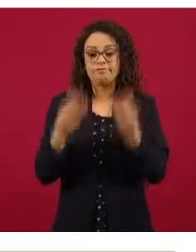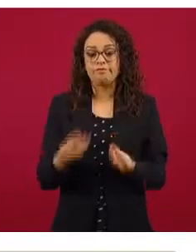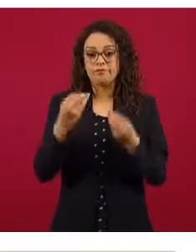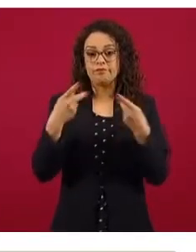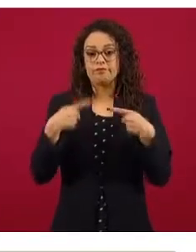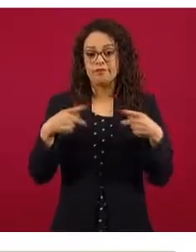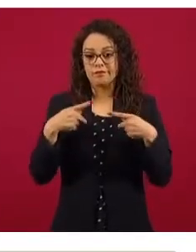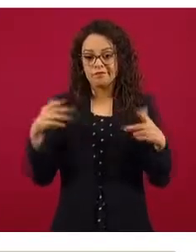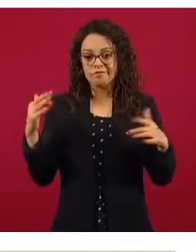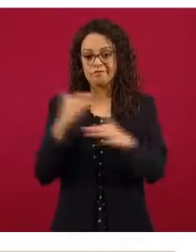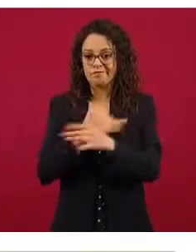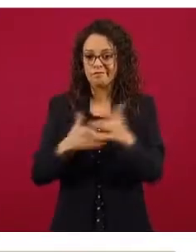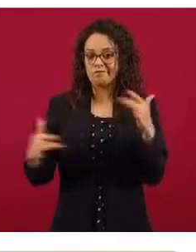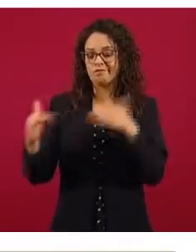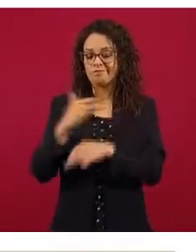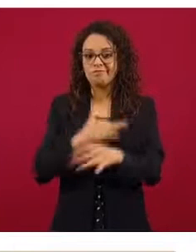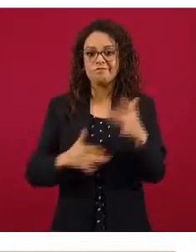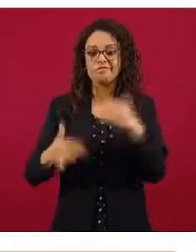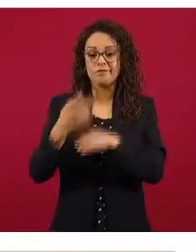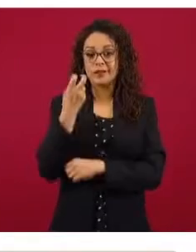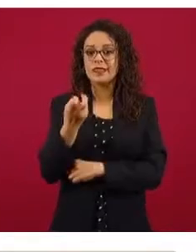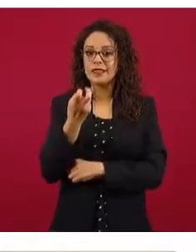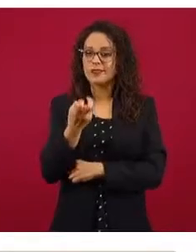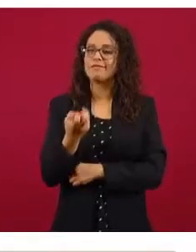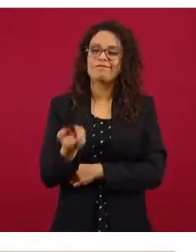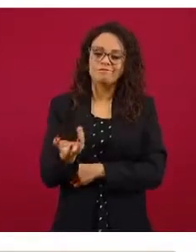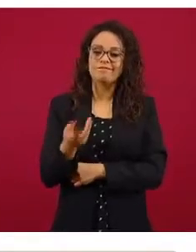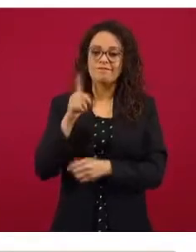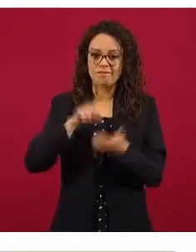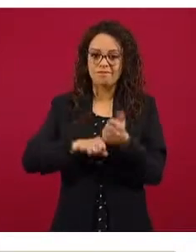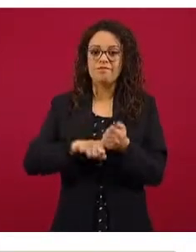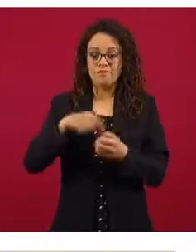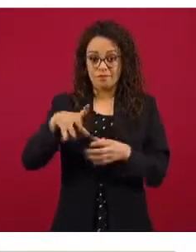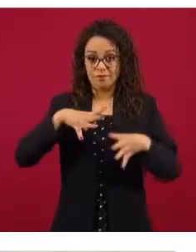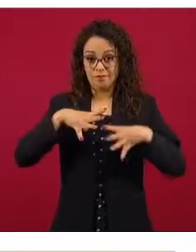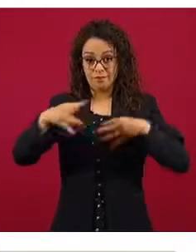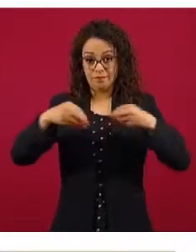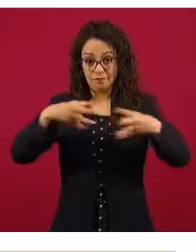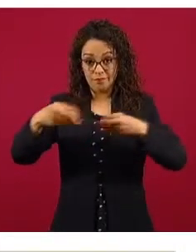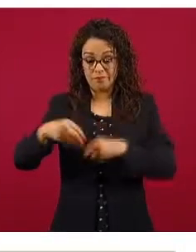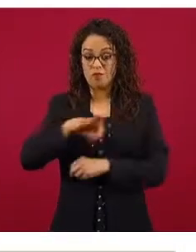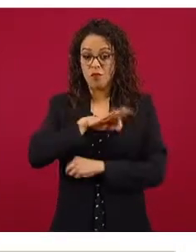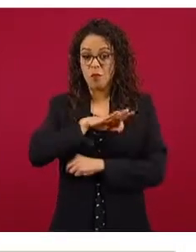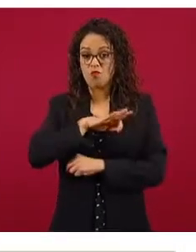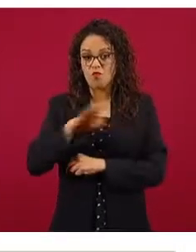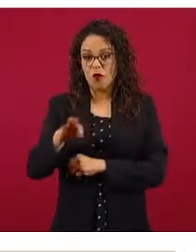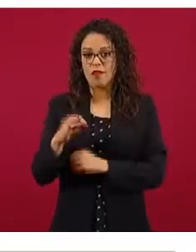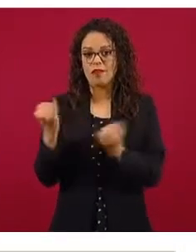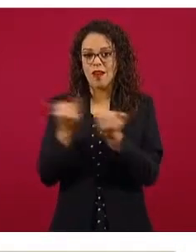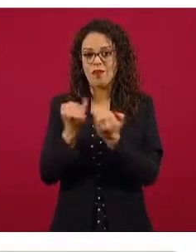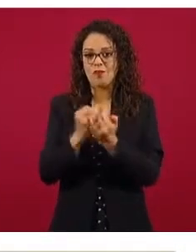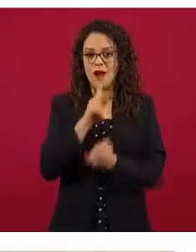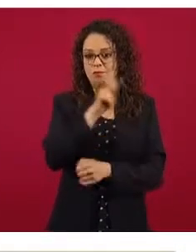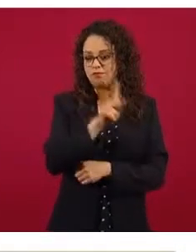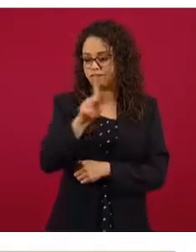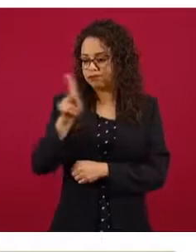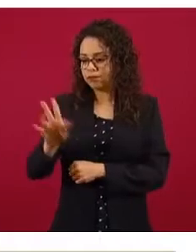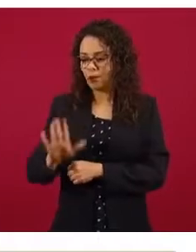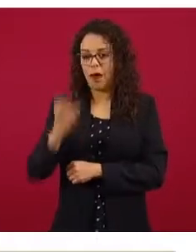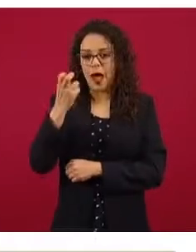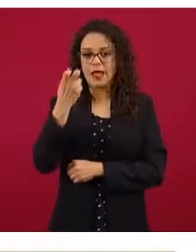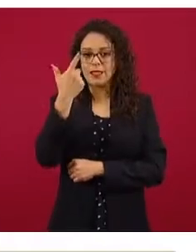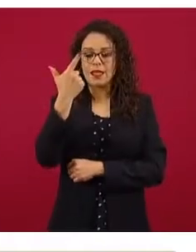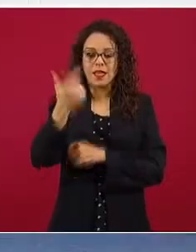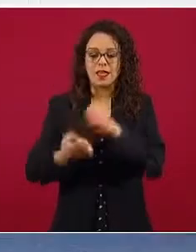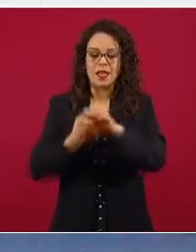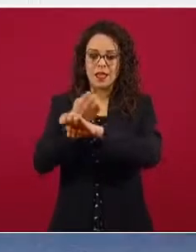se movilizan. Y esto hace que la epidemia hasta cierto punto se comporte de manera semejante en todos estos 7